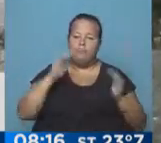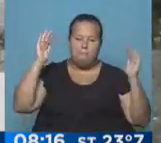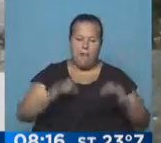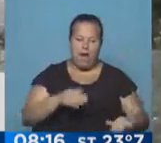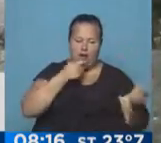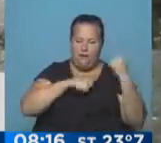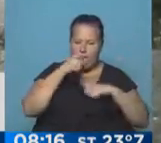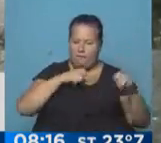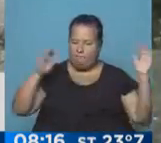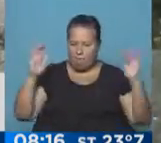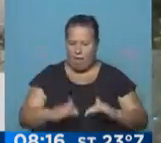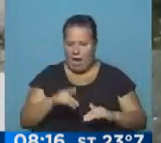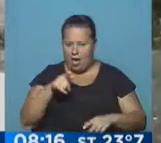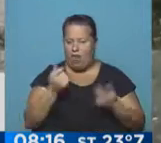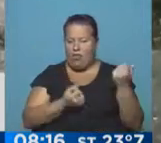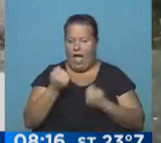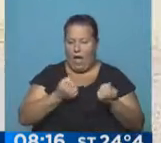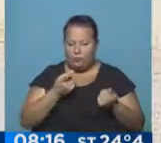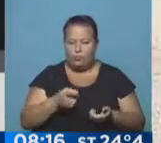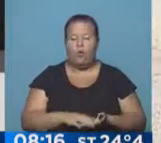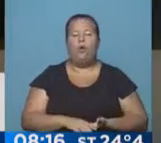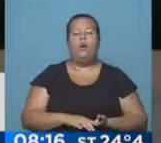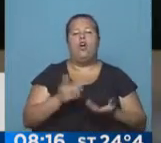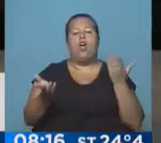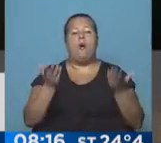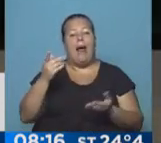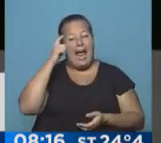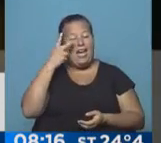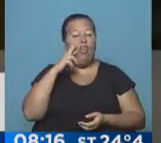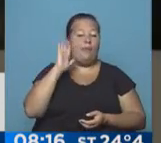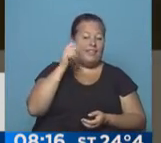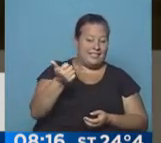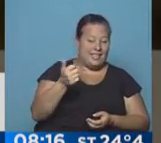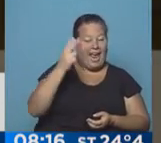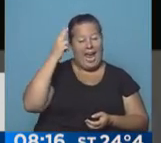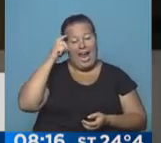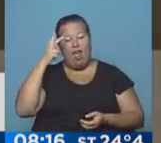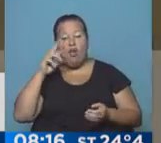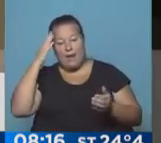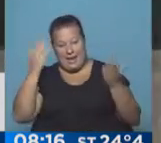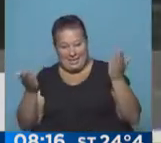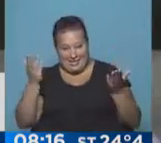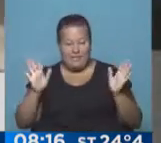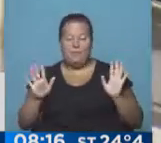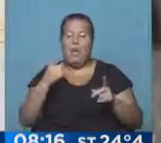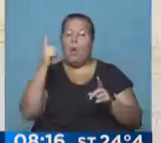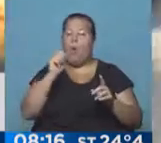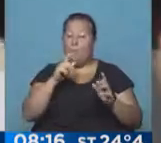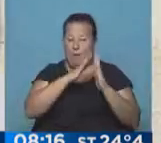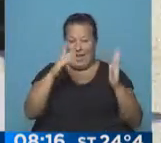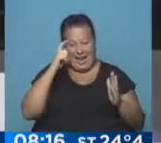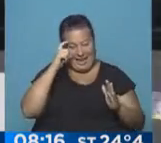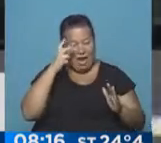en la venta de este tipo de autos y se lo compara enero 2016 y enero 2015 en el primer mes del año